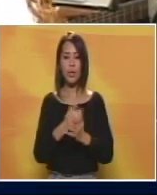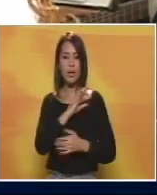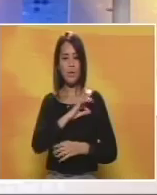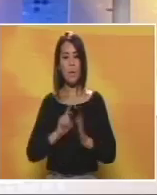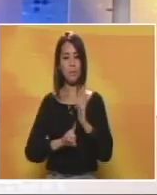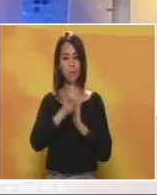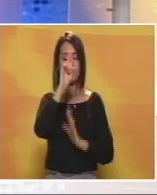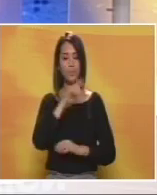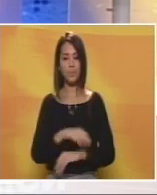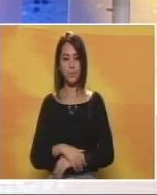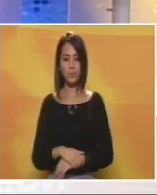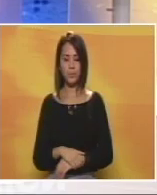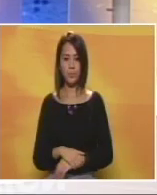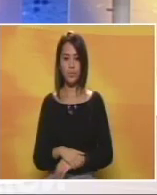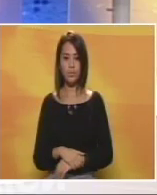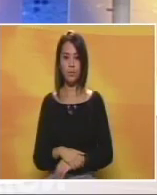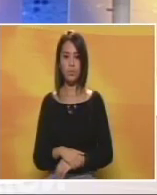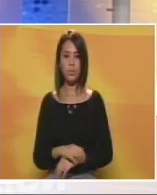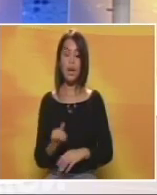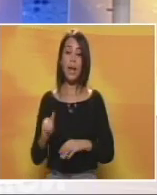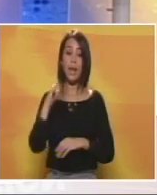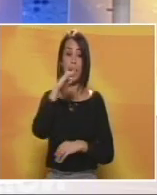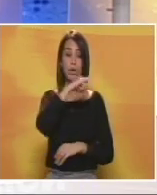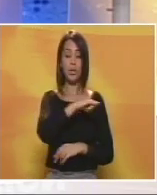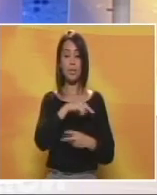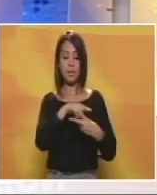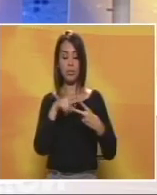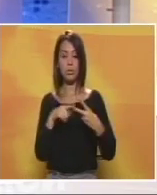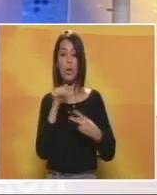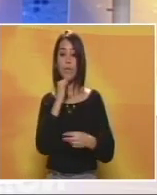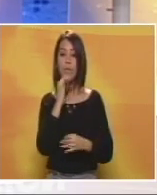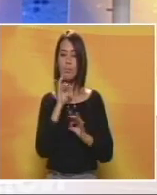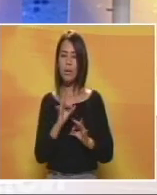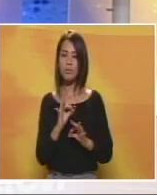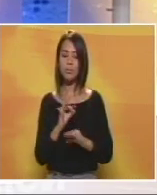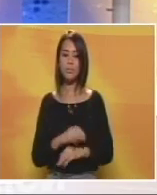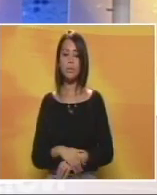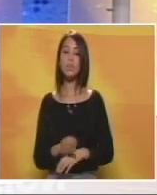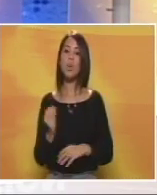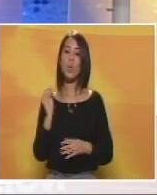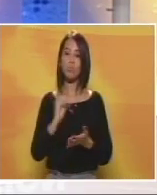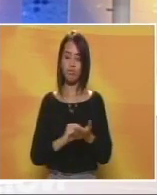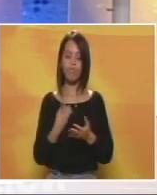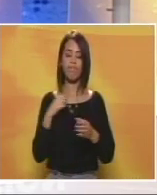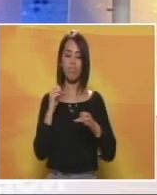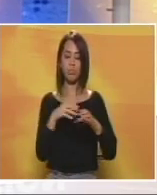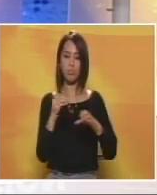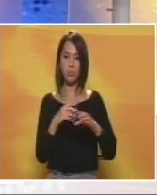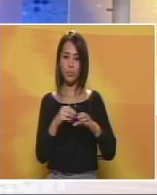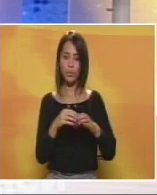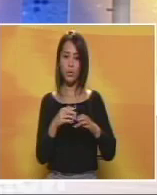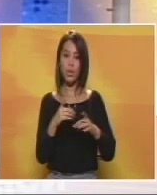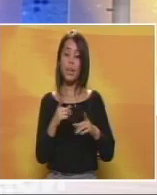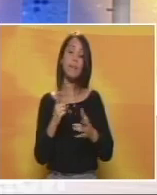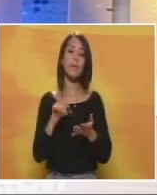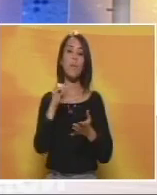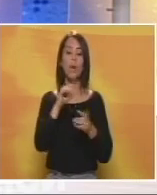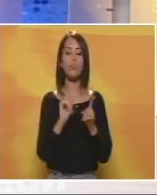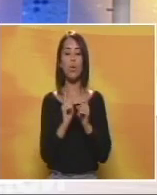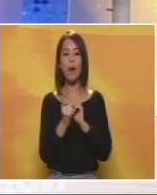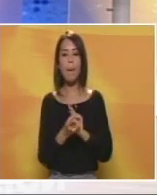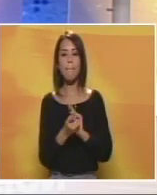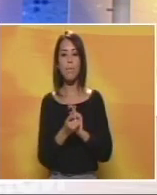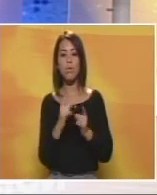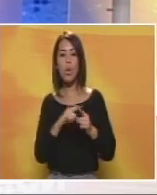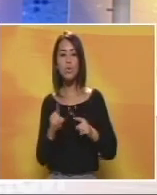social. Las aerolíneas Avior y Láser anunciaron que reembolsarán el valor de los boletos o el cambio de destino